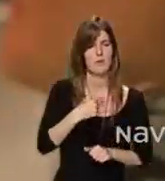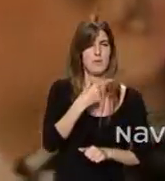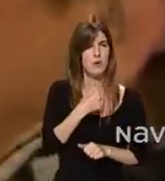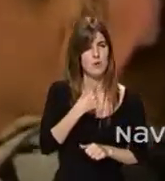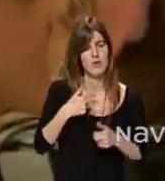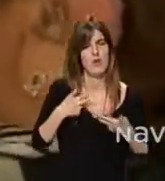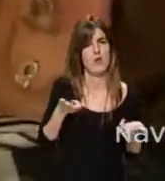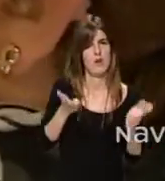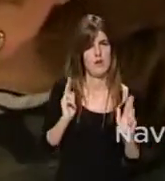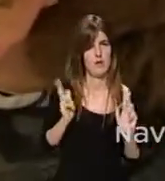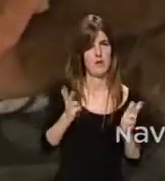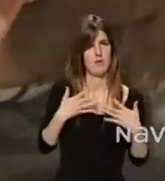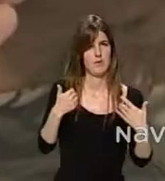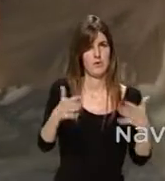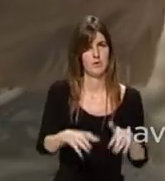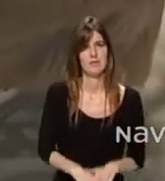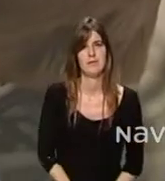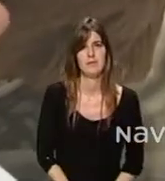libertad de hacer todo lo que quieras.